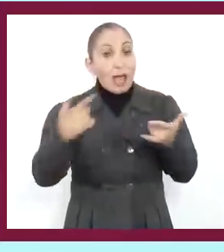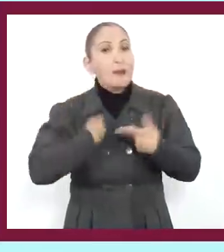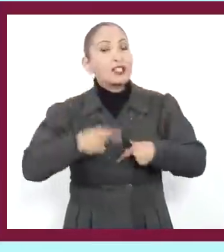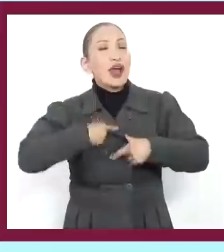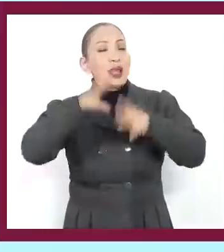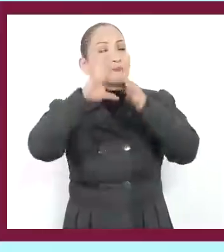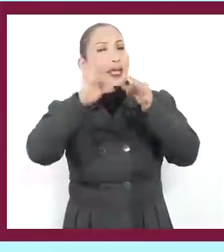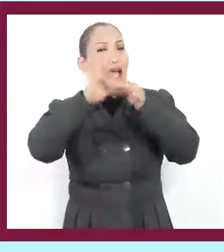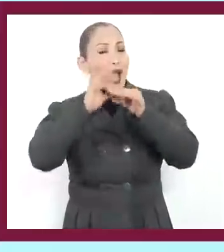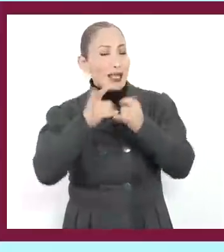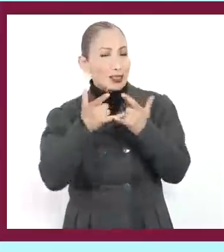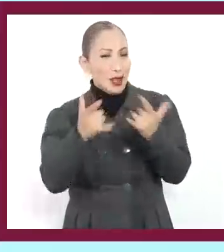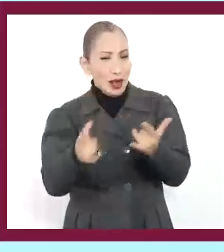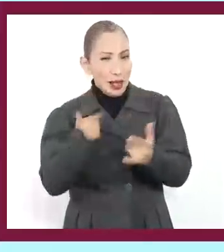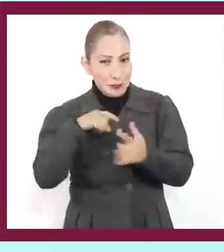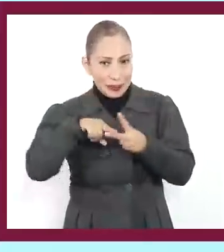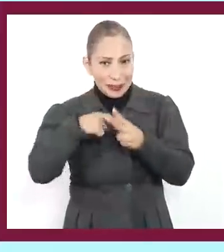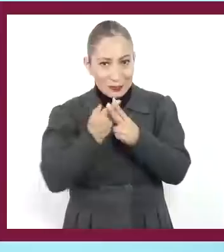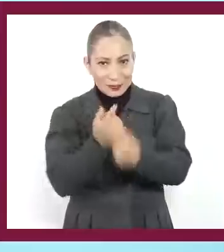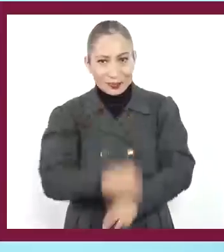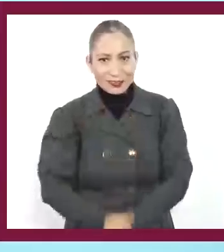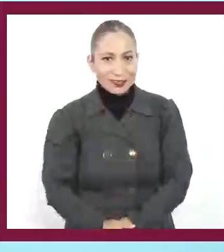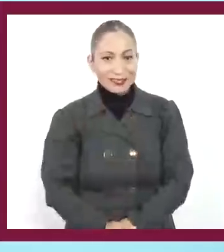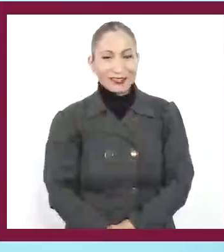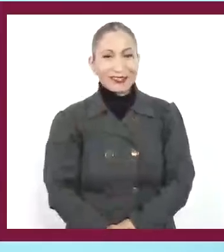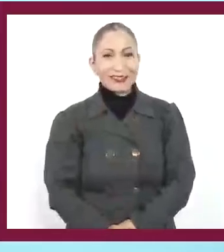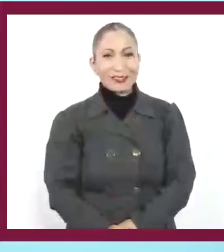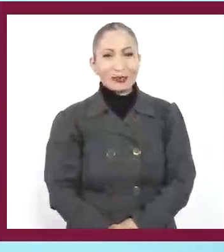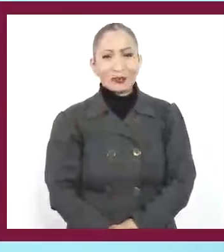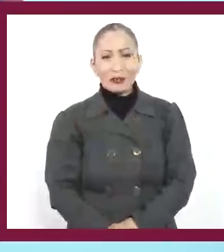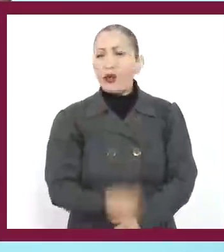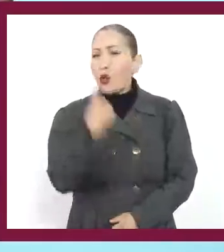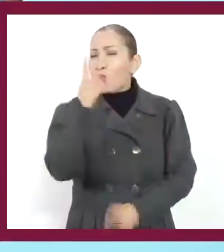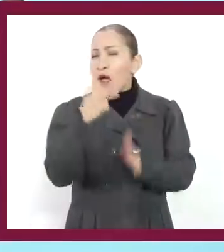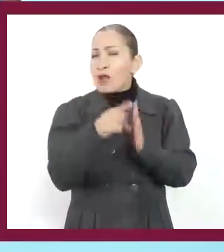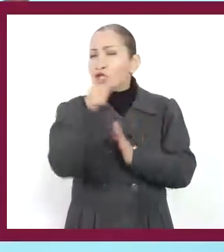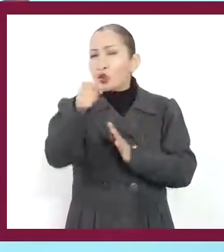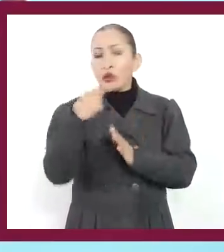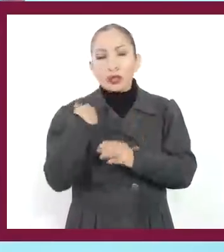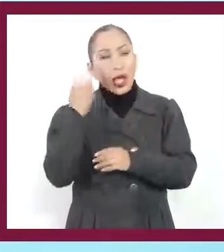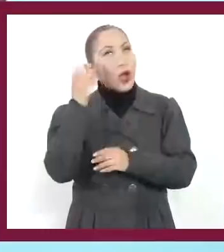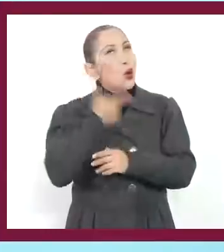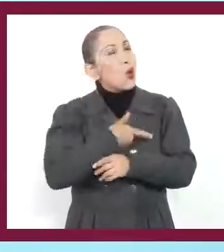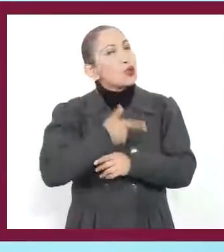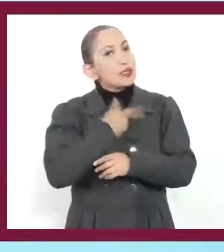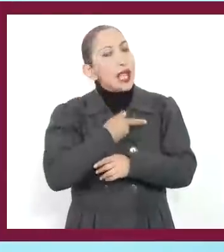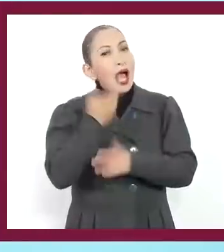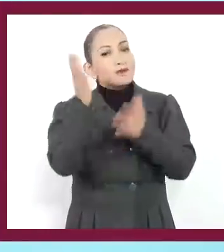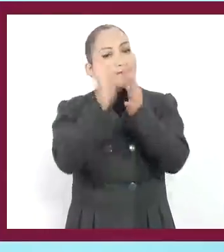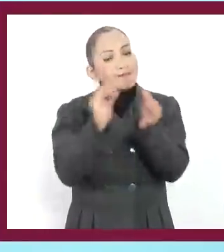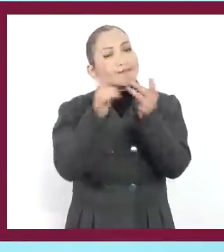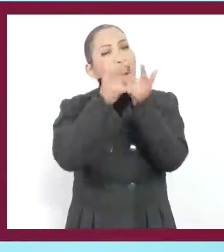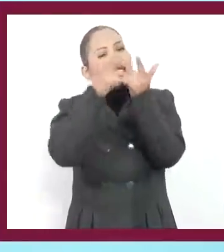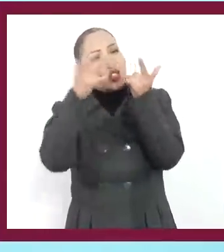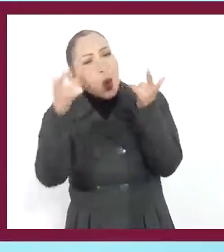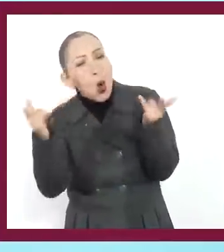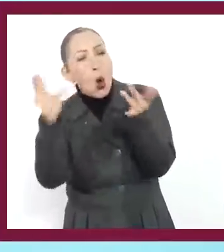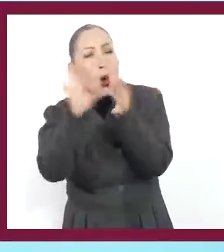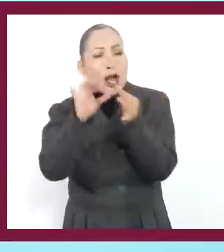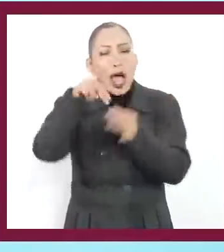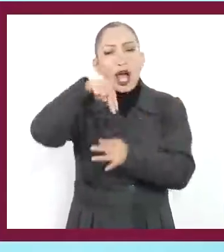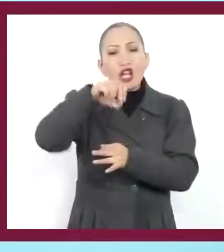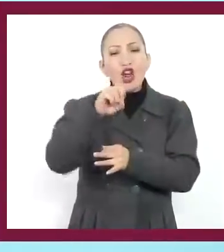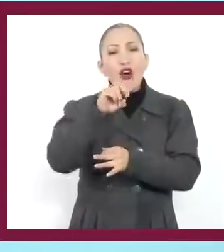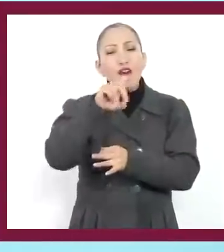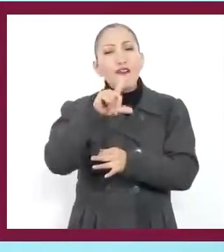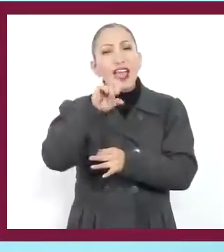listo? Pues comencemos. ¿Alguna vez han disfrutado la lectura de un cuento, una novela